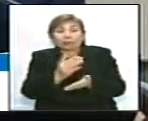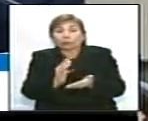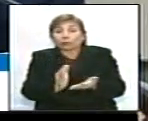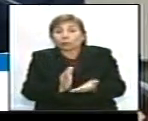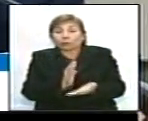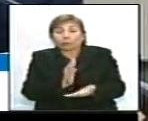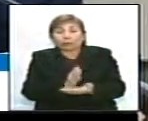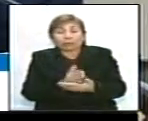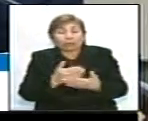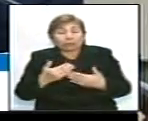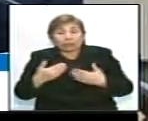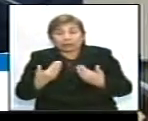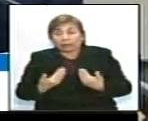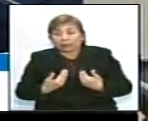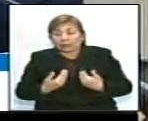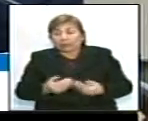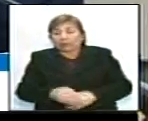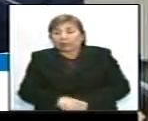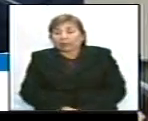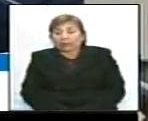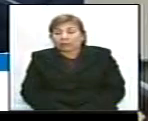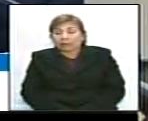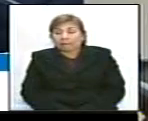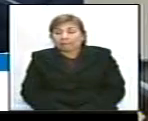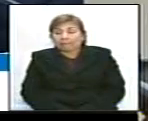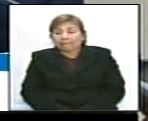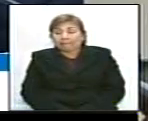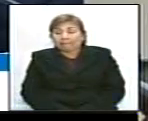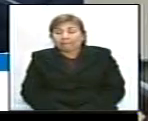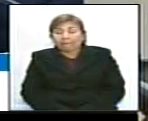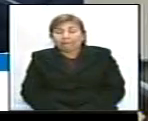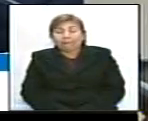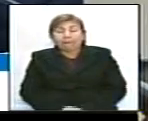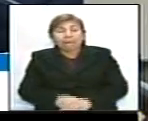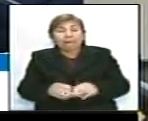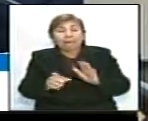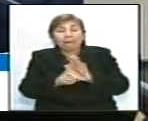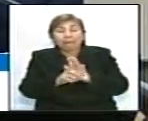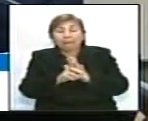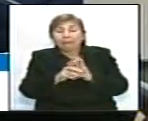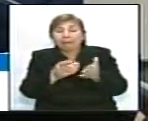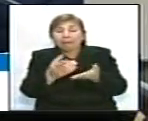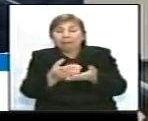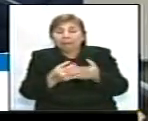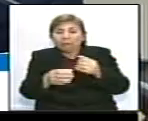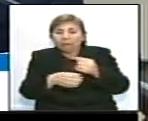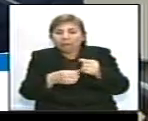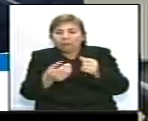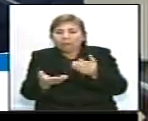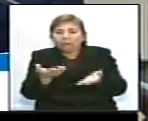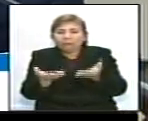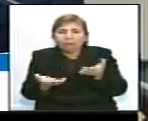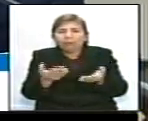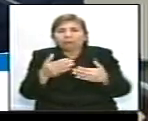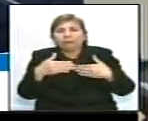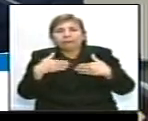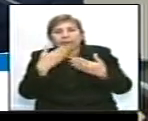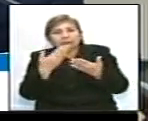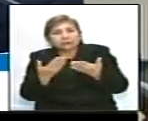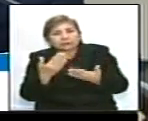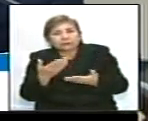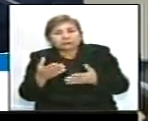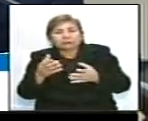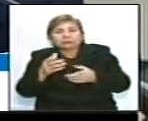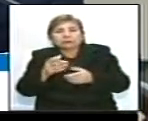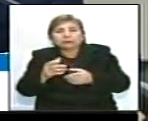que deforestan, ¿no? El tema de cultivos ilícitos por un lado, pero también tal ilegal,